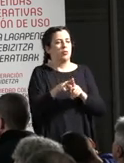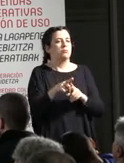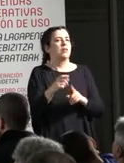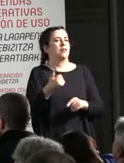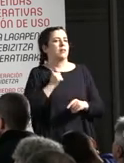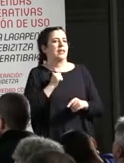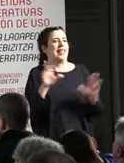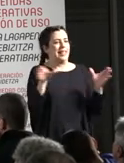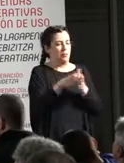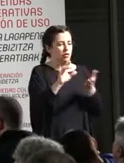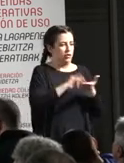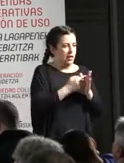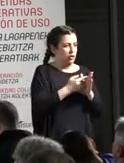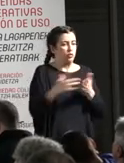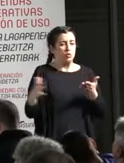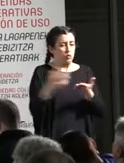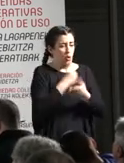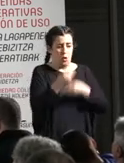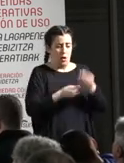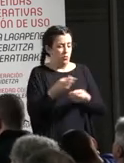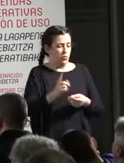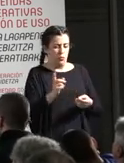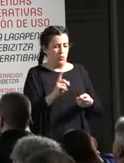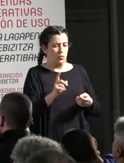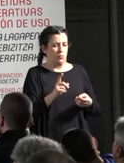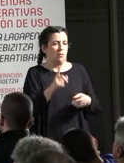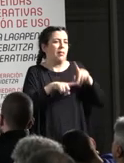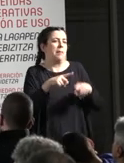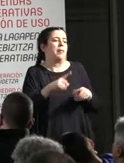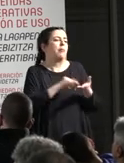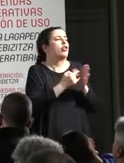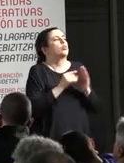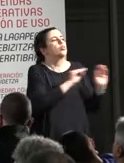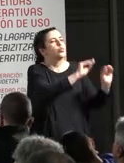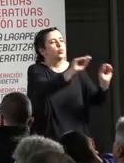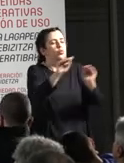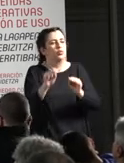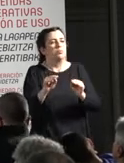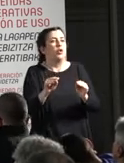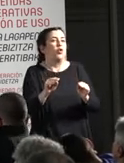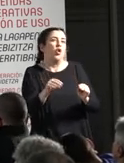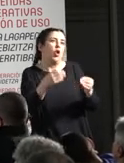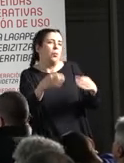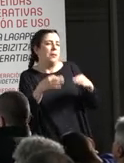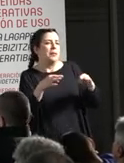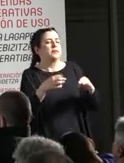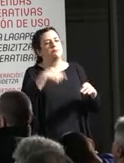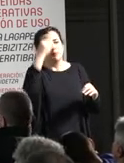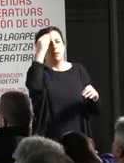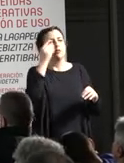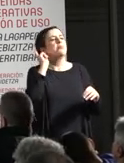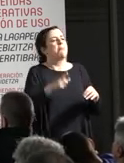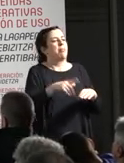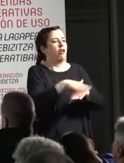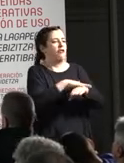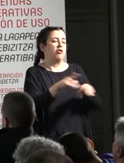No es que lo hagan todo, que también hay cada proyecto por hacer como mejor le venga, pero lo normal es que lo que pensamos es que la gobernanza tiene que estar en el propio grupo